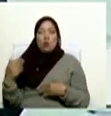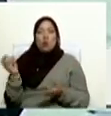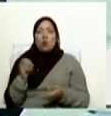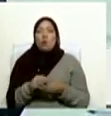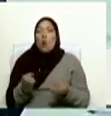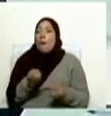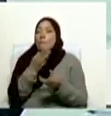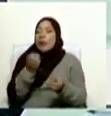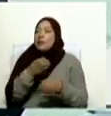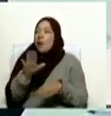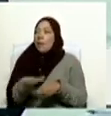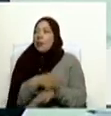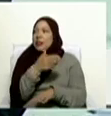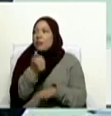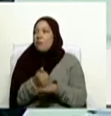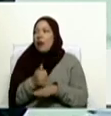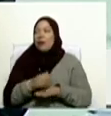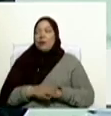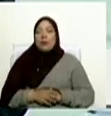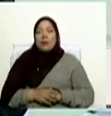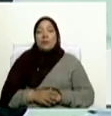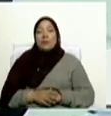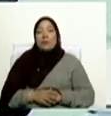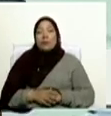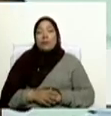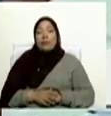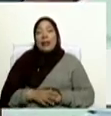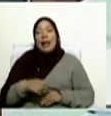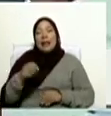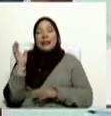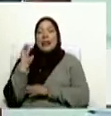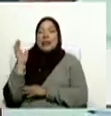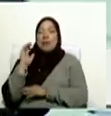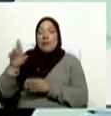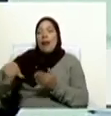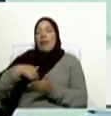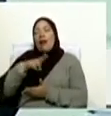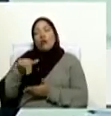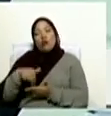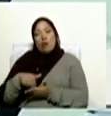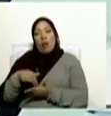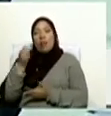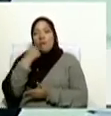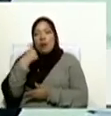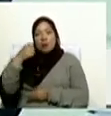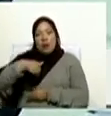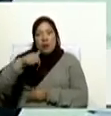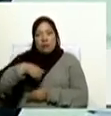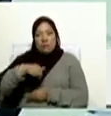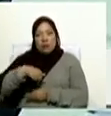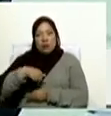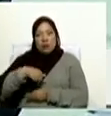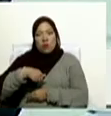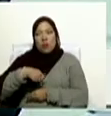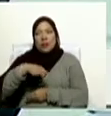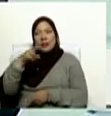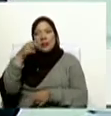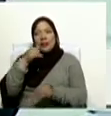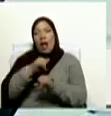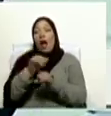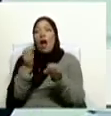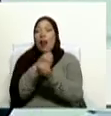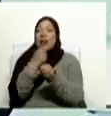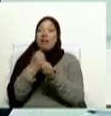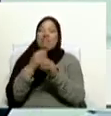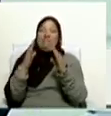mensaje principal de esta casa no me refiero al teatro municipal bellísimo de Puerto cabello me refiero a la